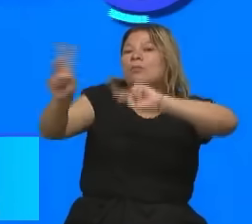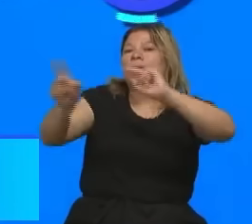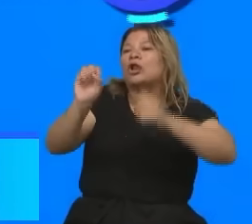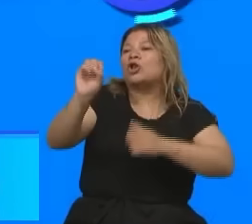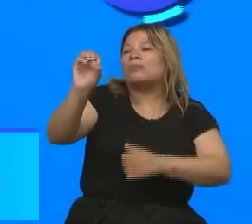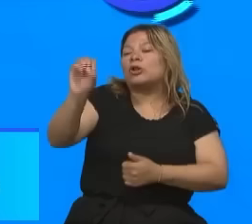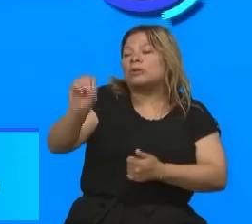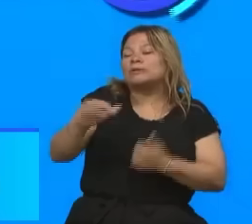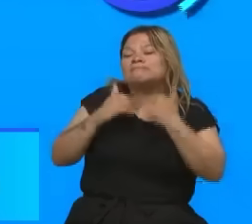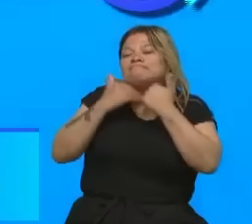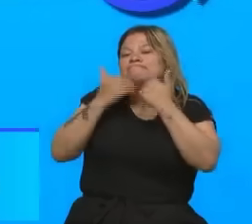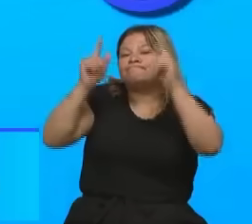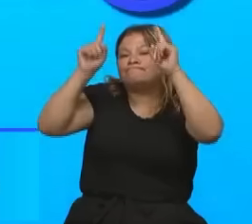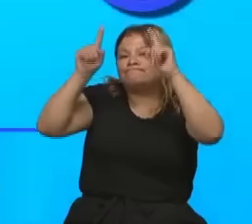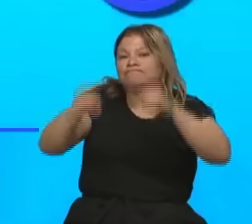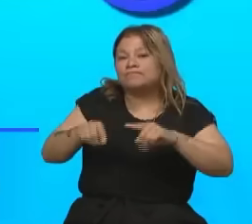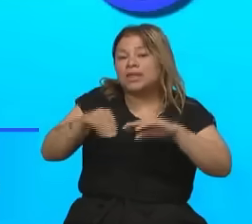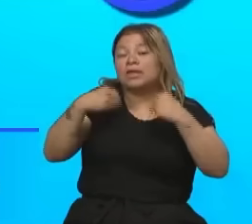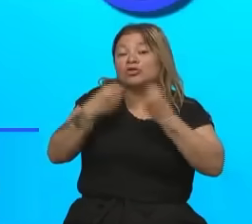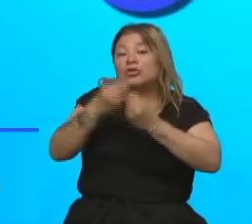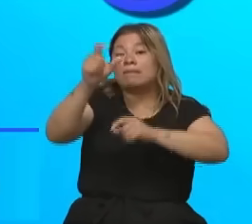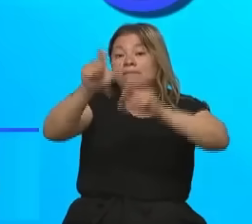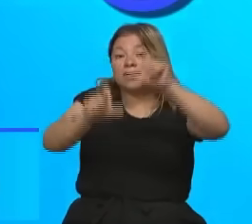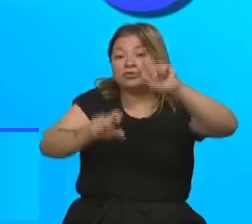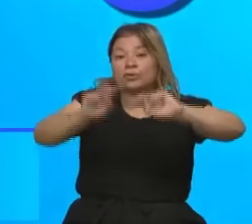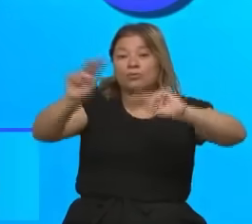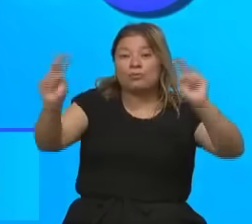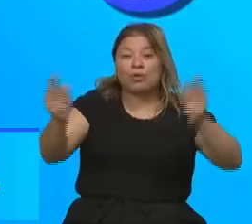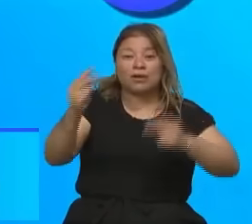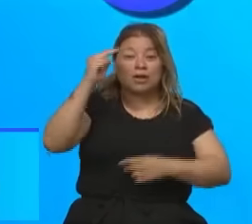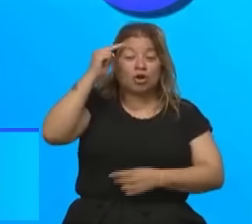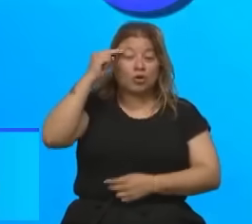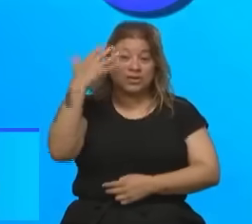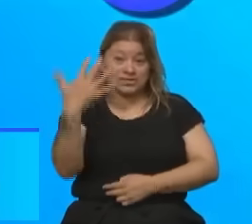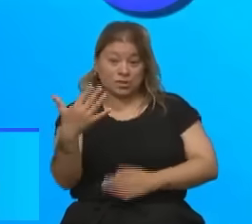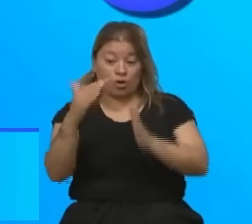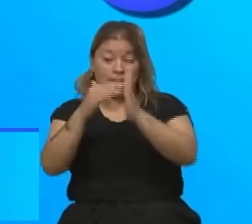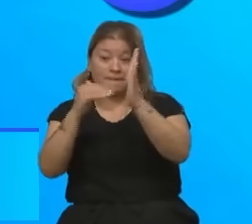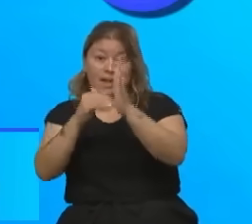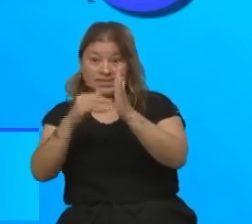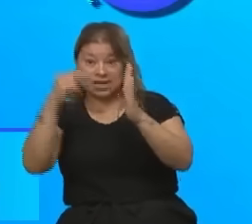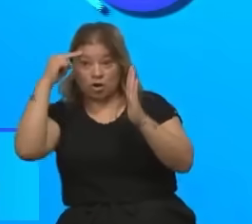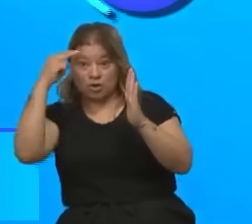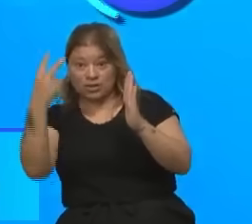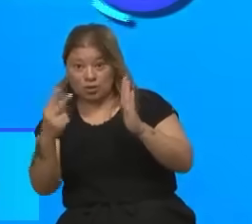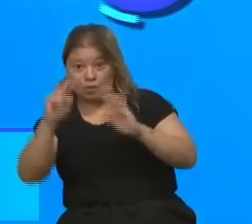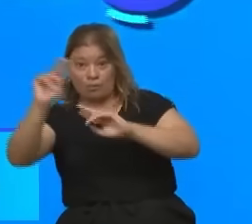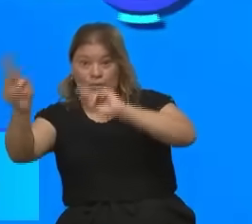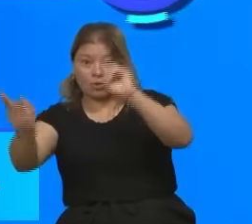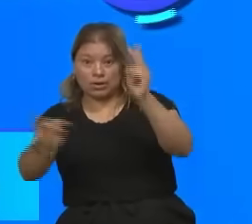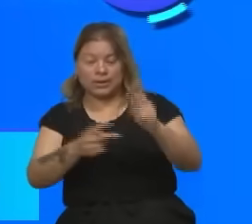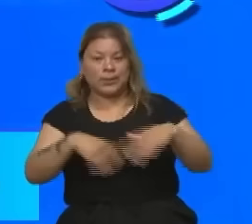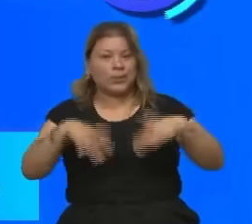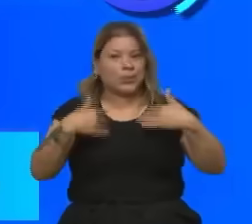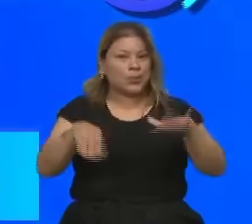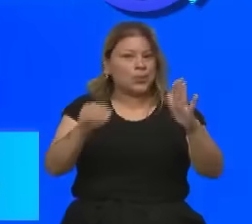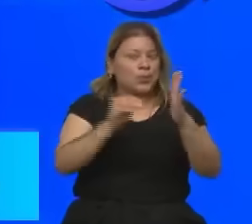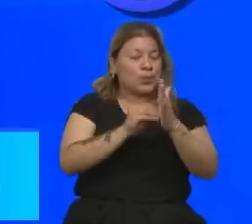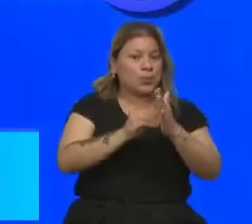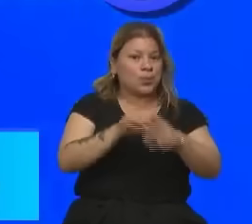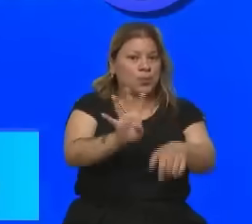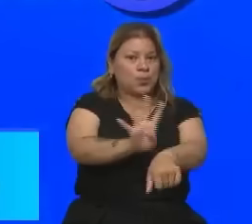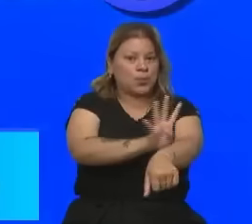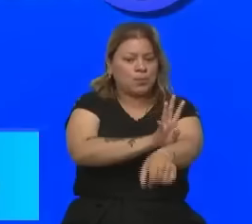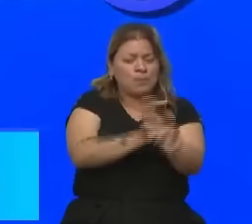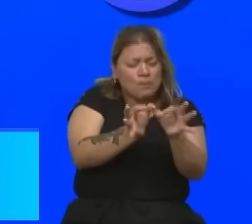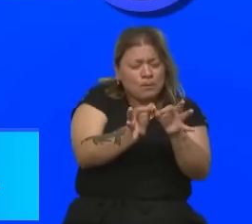el número por ahora oficial son 95, sí. 92 en Valencia, y hay que tener en cuenta un dato que es estremecedor. Hay un pueblo muy